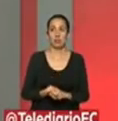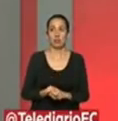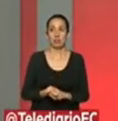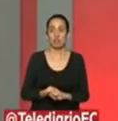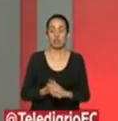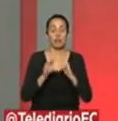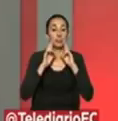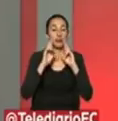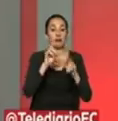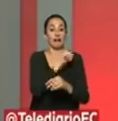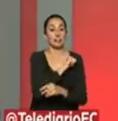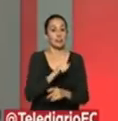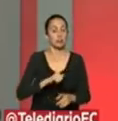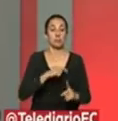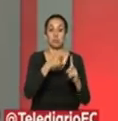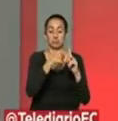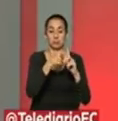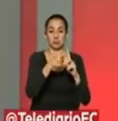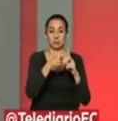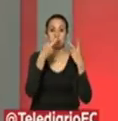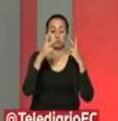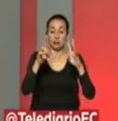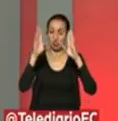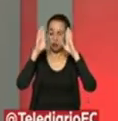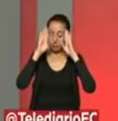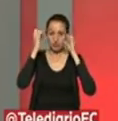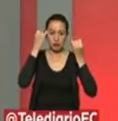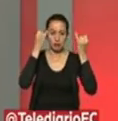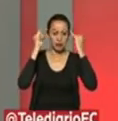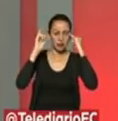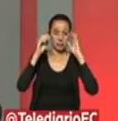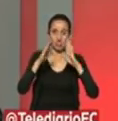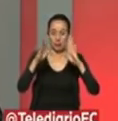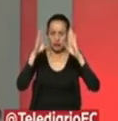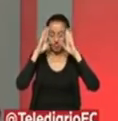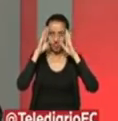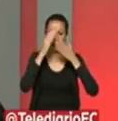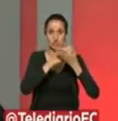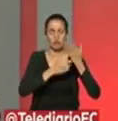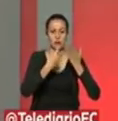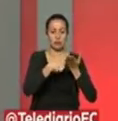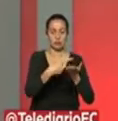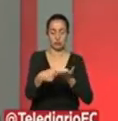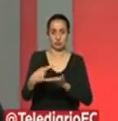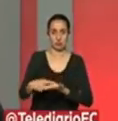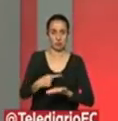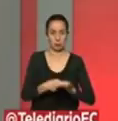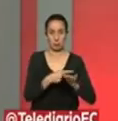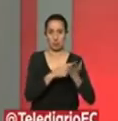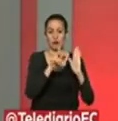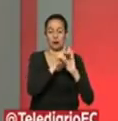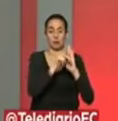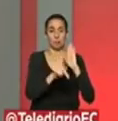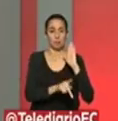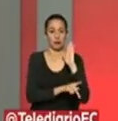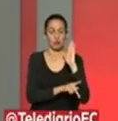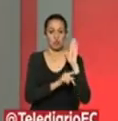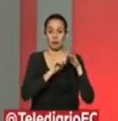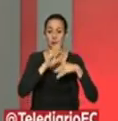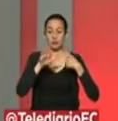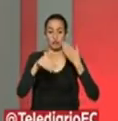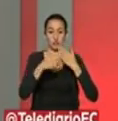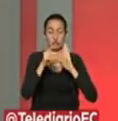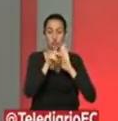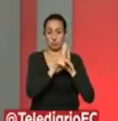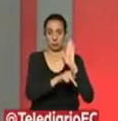propositivo, atendiendo las opiniones del frente. Pero es que en el Parlamento se debe parlamentar, Sofía. En todo parlamento